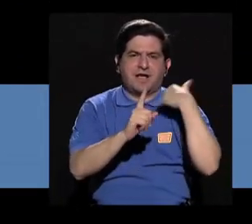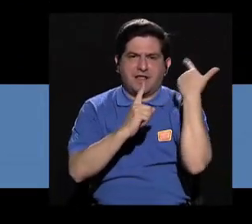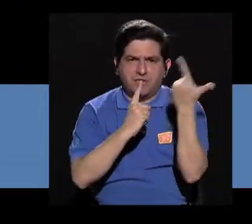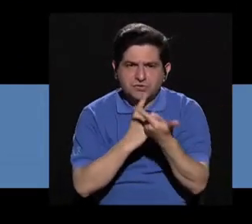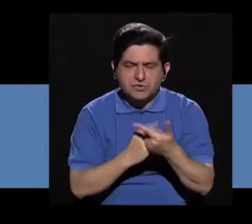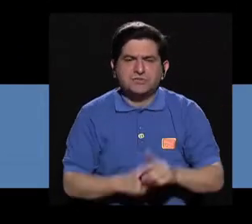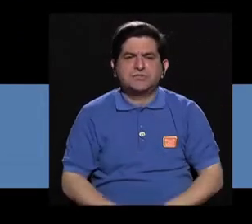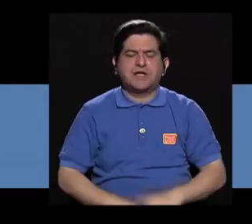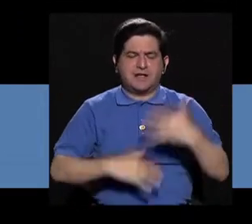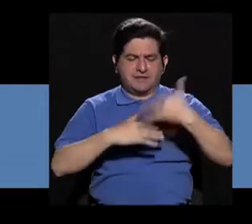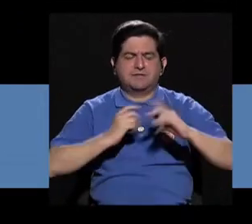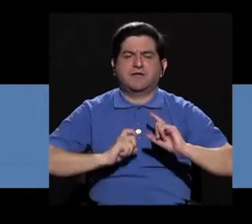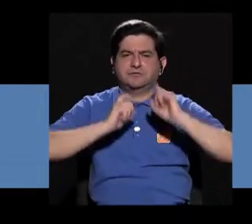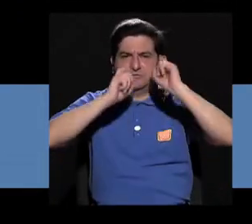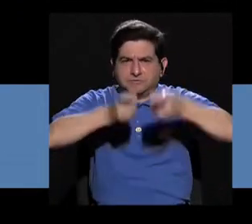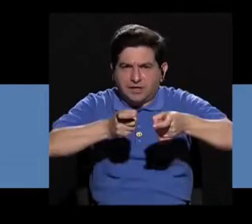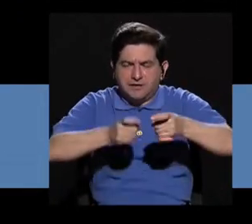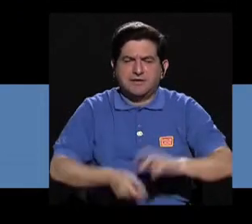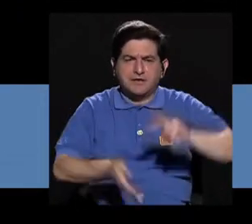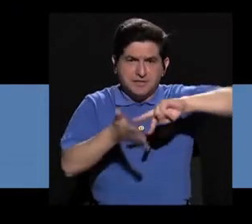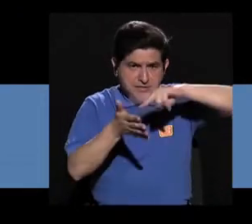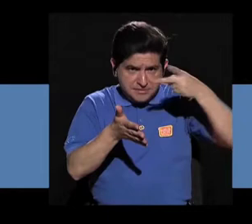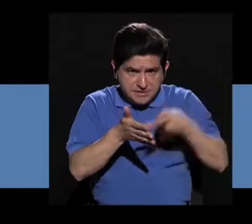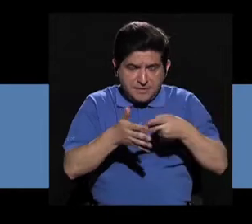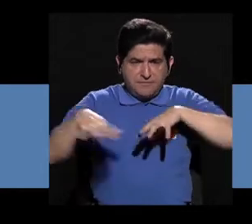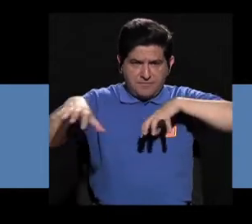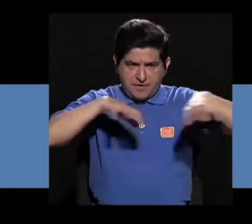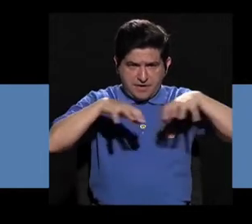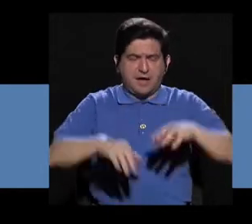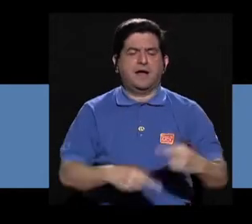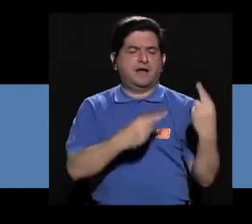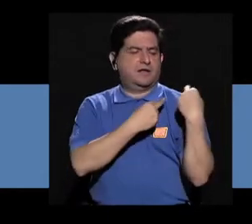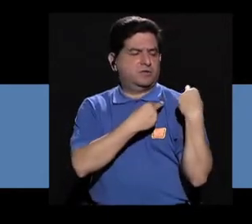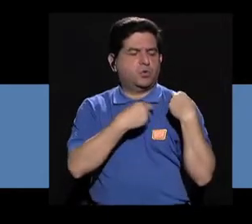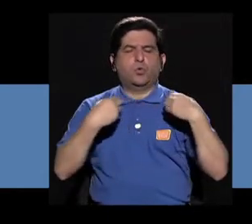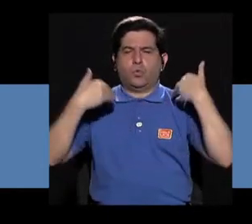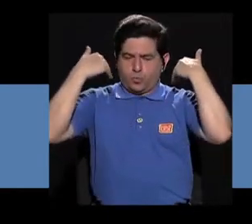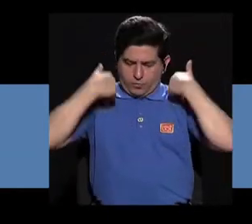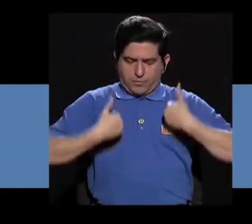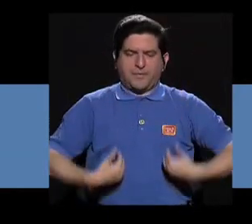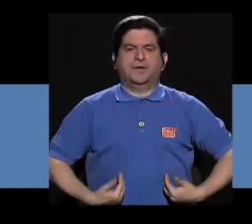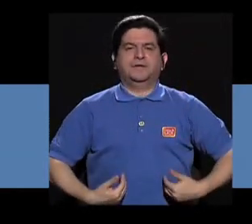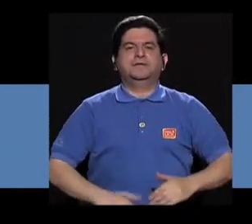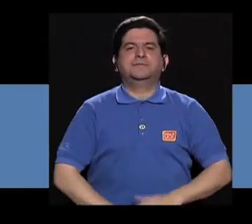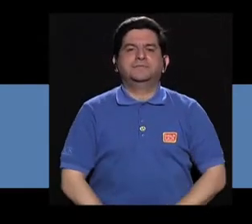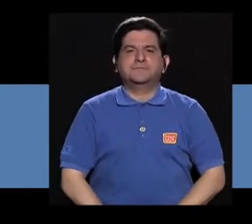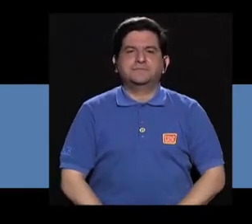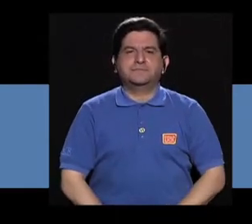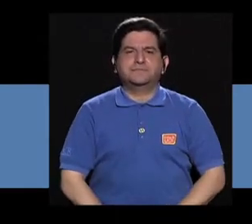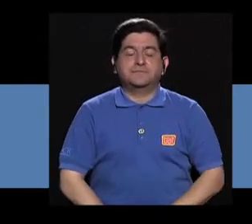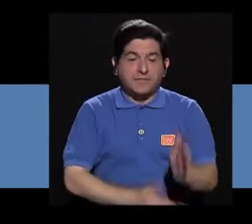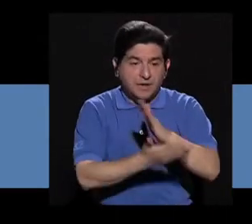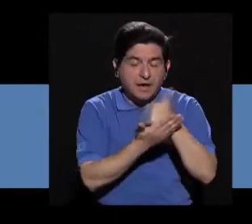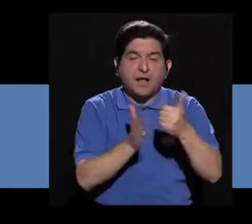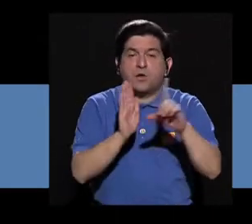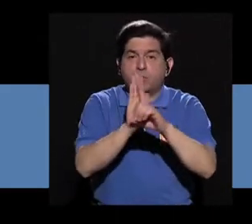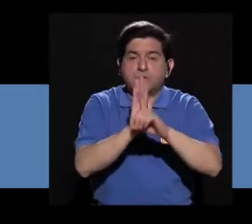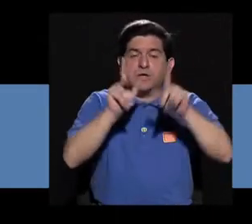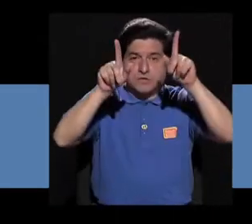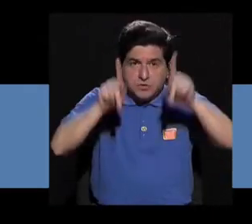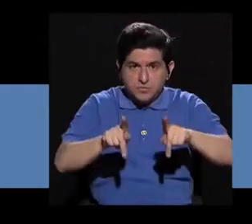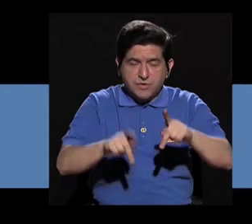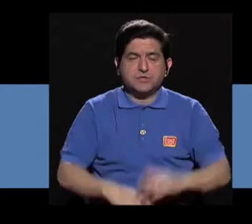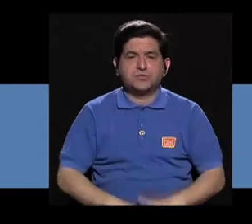social de la donación de sangre, ya que se considera un acto de responsabilidad humana. Y algunos de los derechos